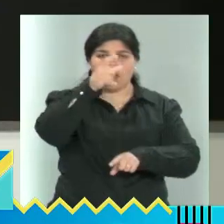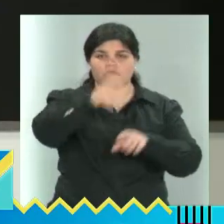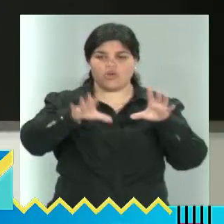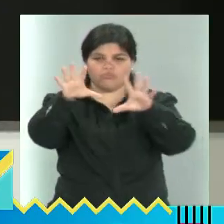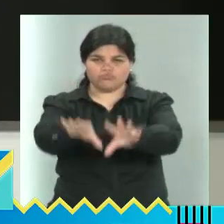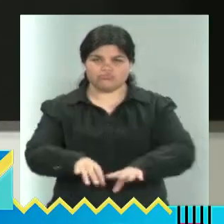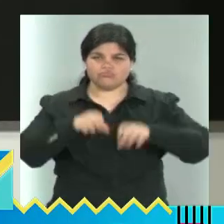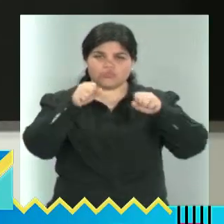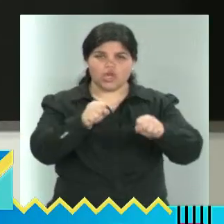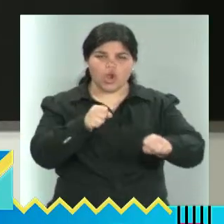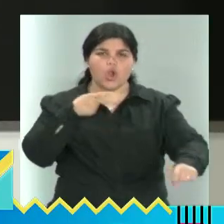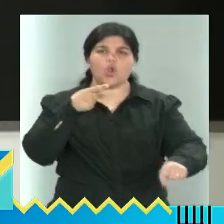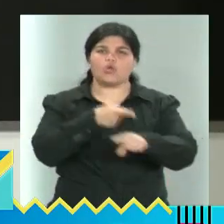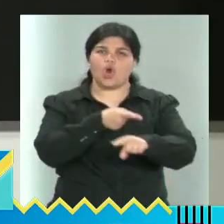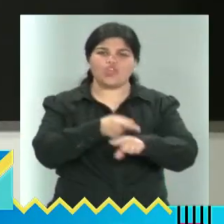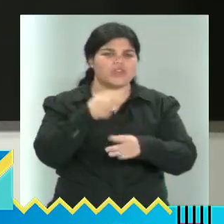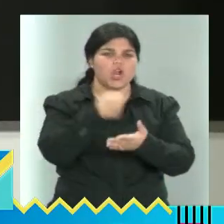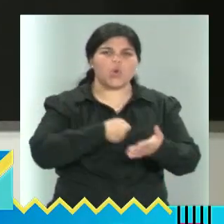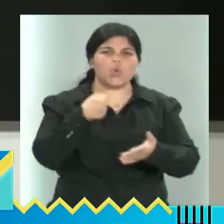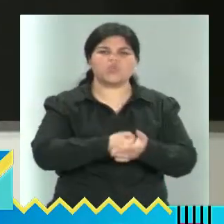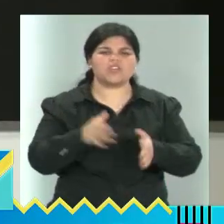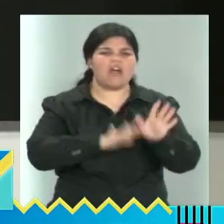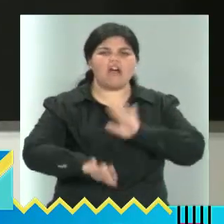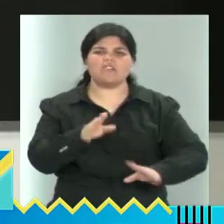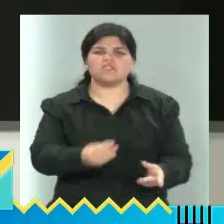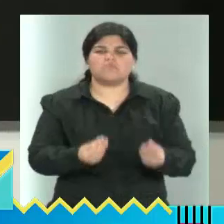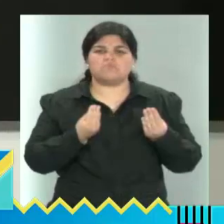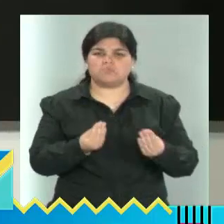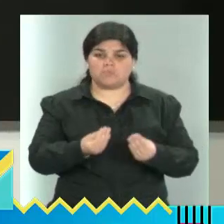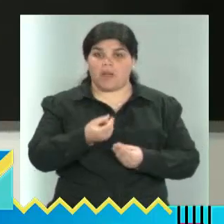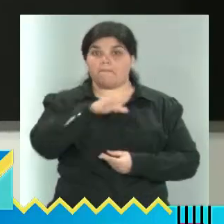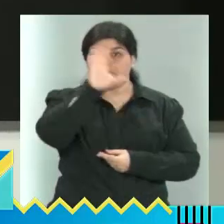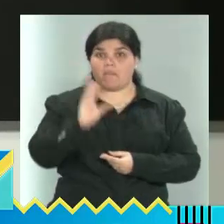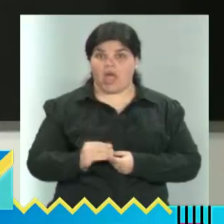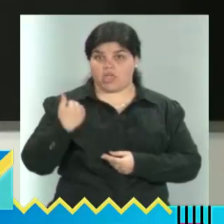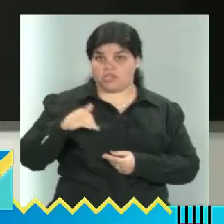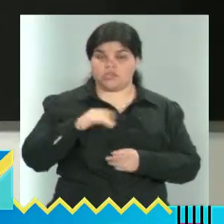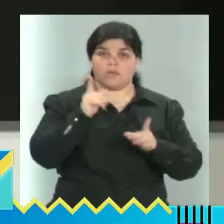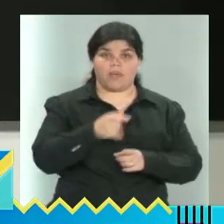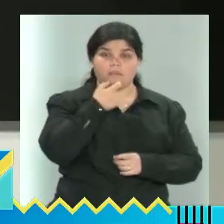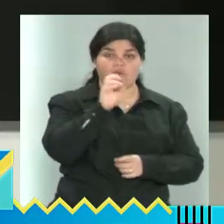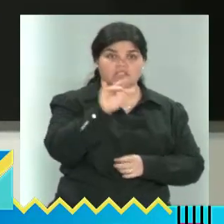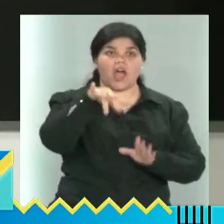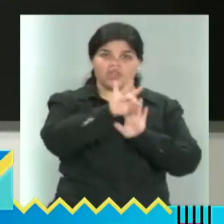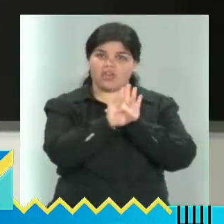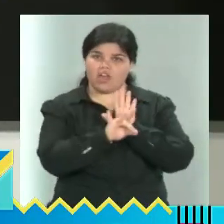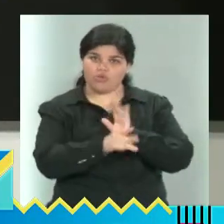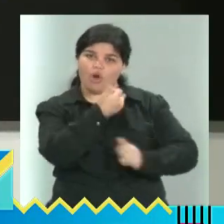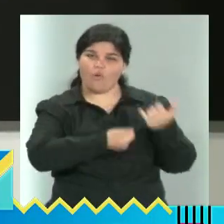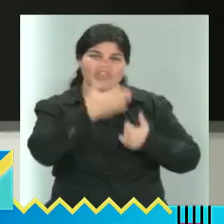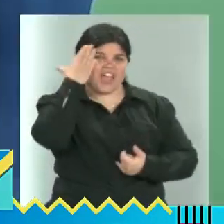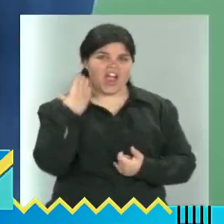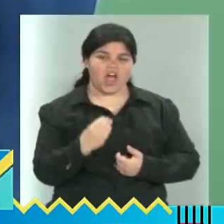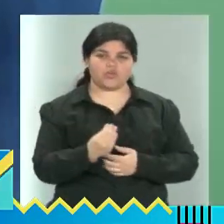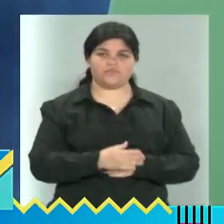contra la trata de personas en nuestro país y en nuestra provincia. Vamos a ir a dar algunos datos, Caro, y los vamos a poner en la mesa para seguir hablando